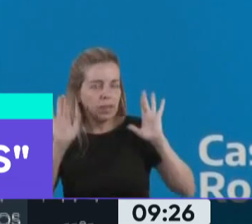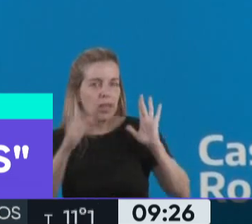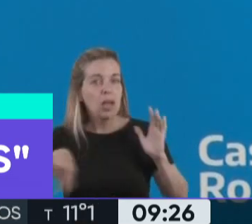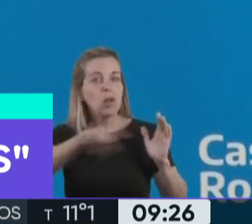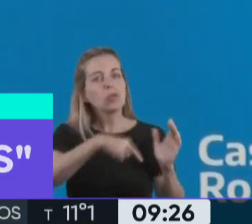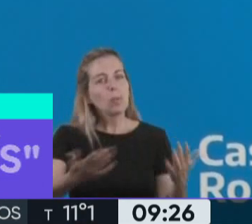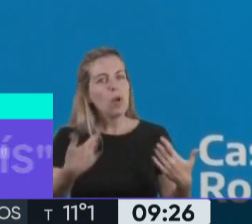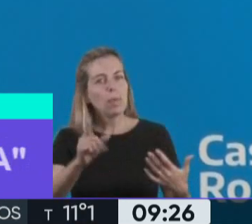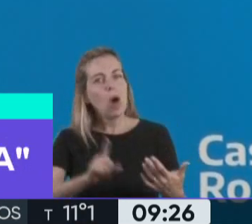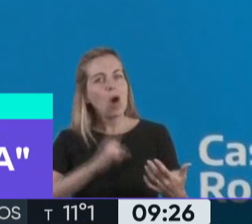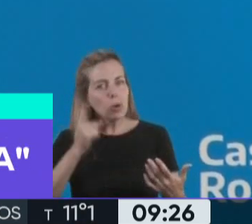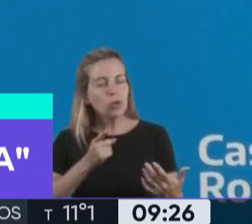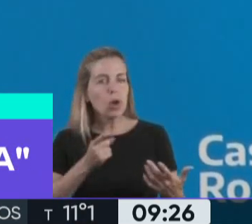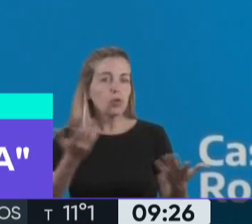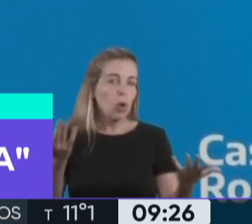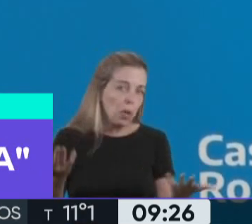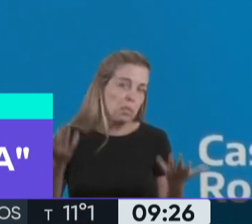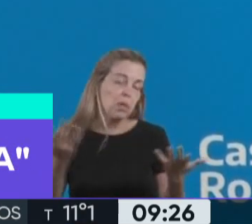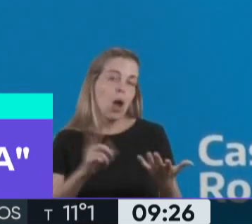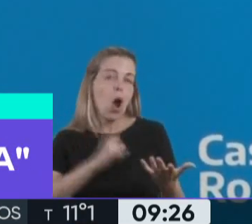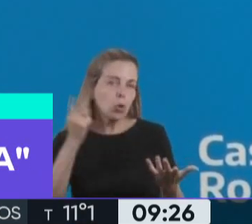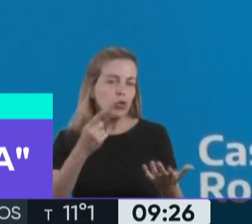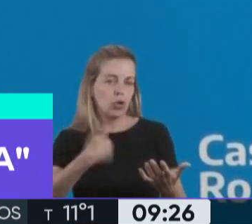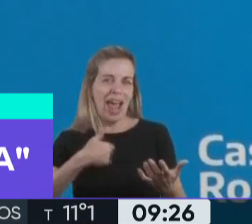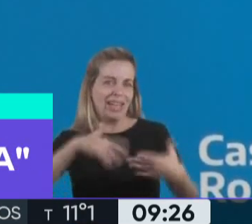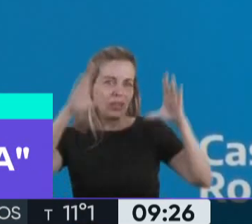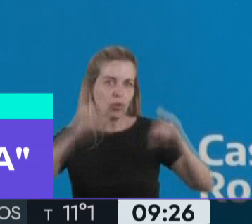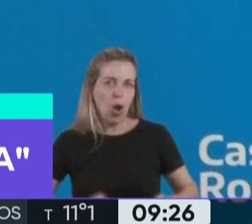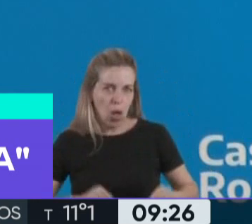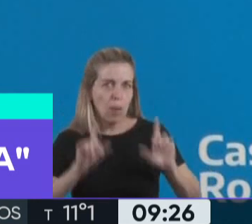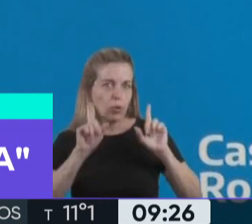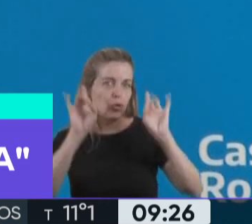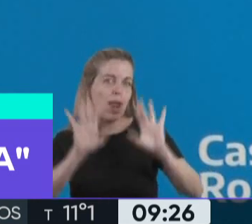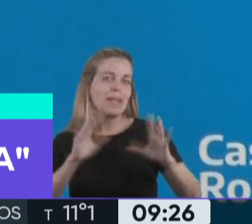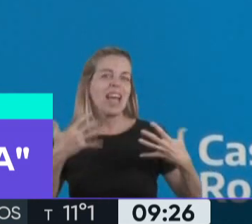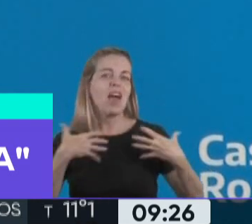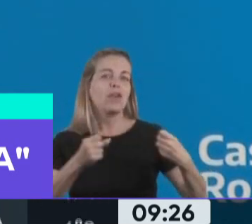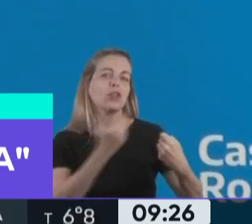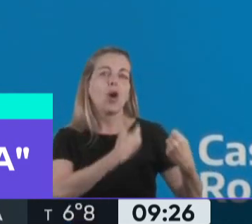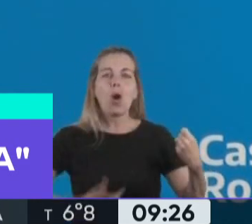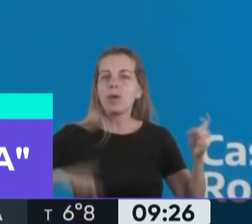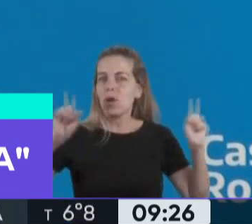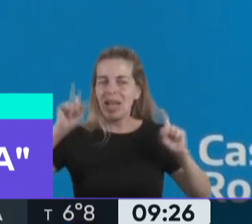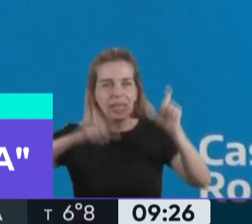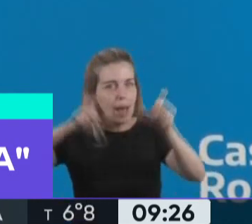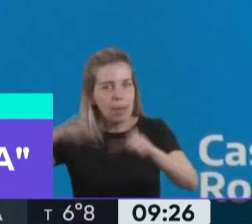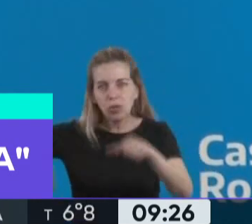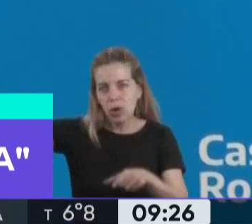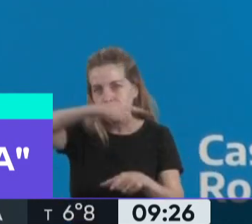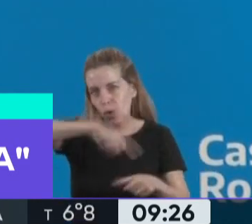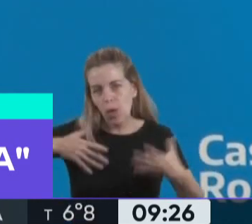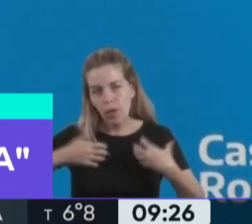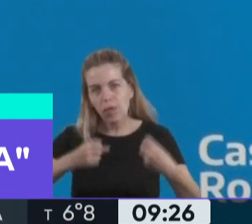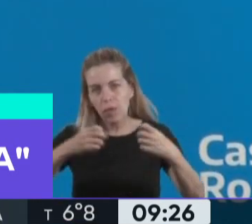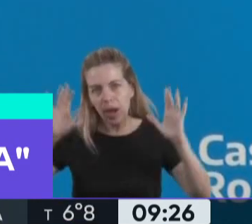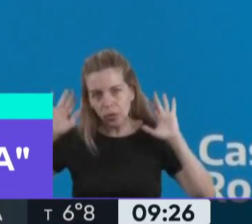estar orgullosos de alguna manera y la población argentina en su conjunto, porque esto no es el esfuerzo de un gobierno, es el esfuerzo de todos los ciudadanos y las ciudadanas.